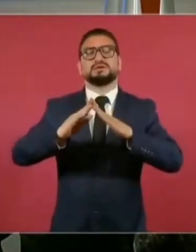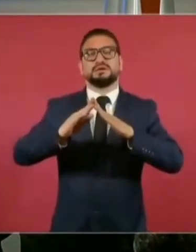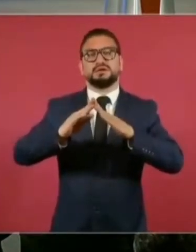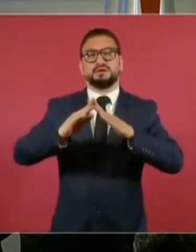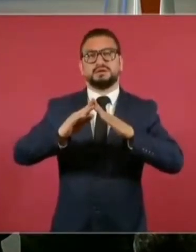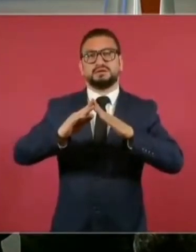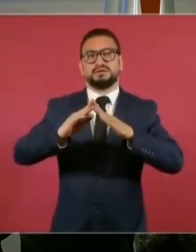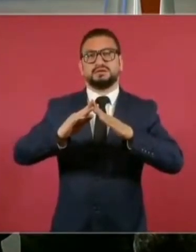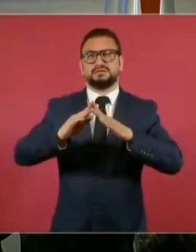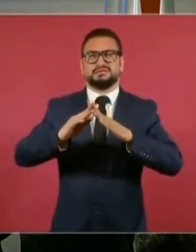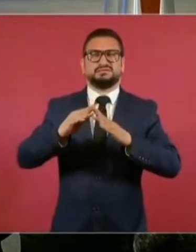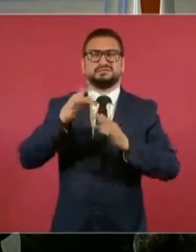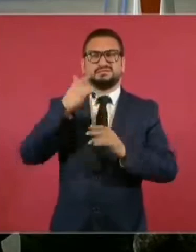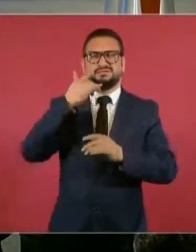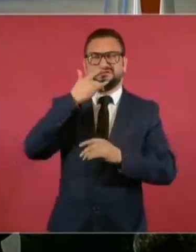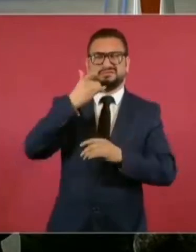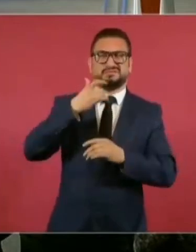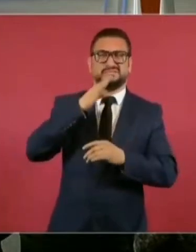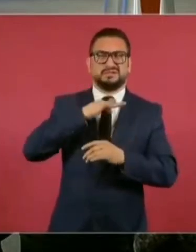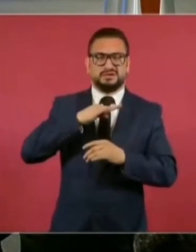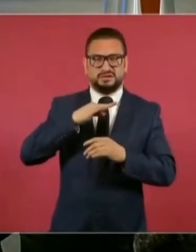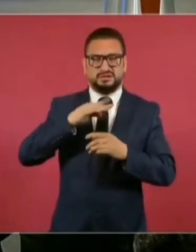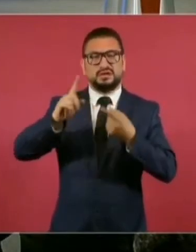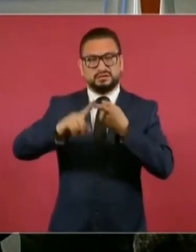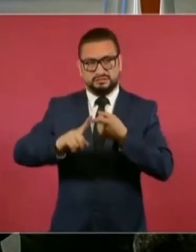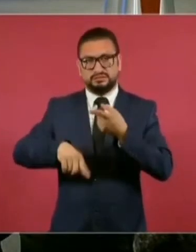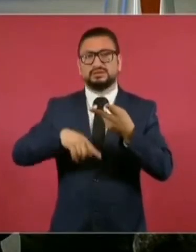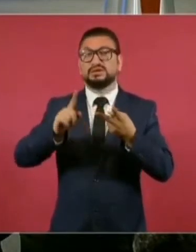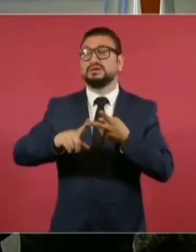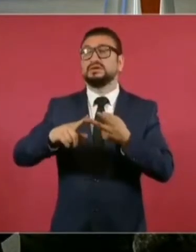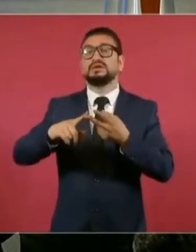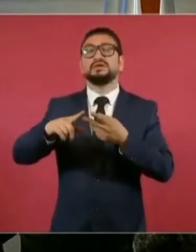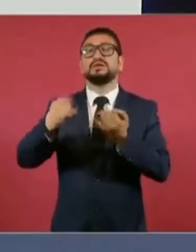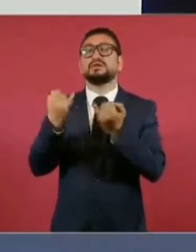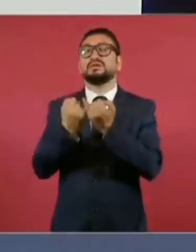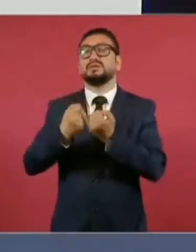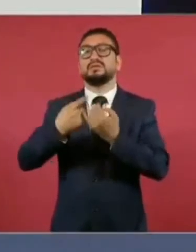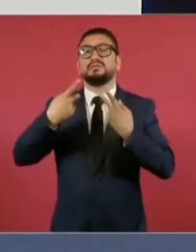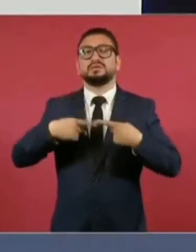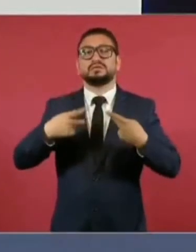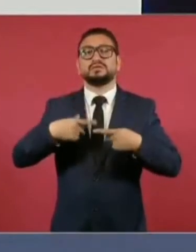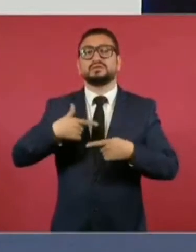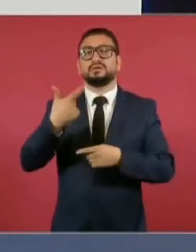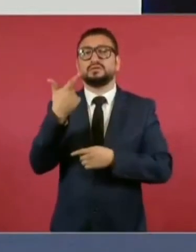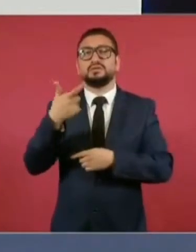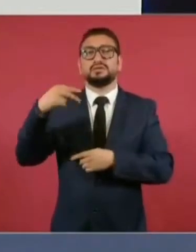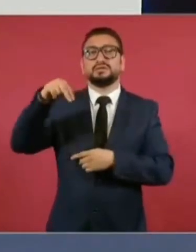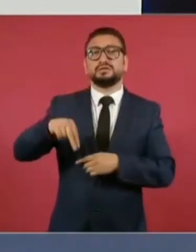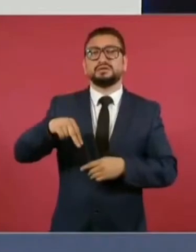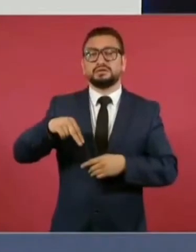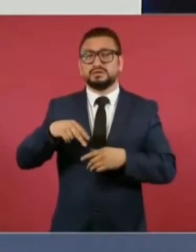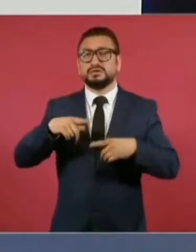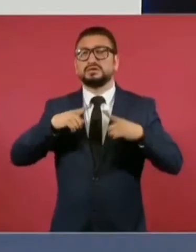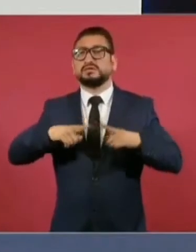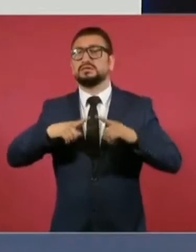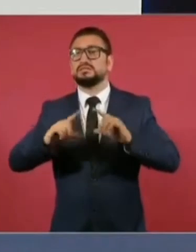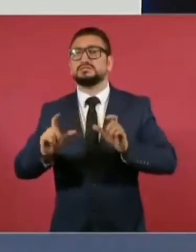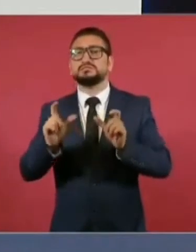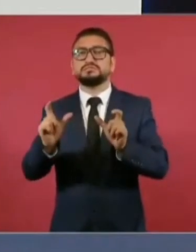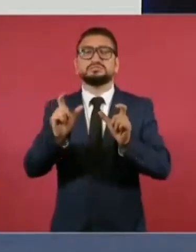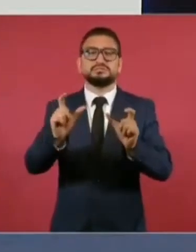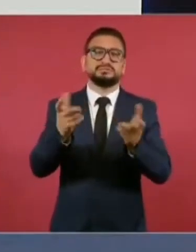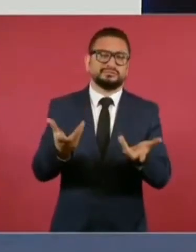manera anómala, pues tenemos que ocupar elementos de la Guardia Nacional para estarlo cuidando.